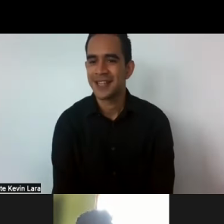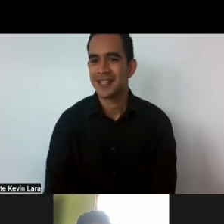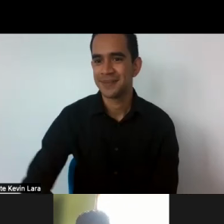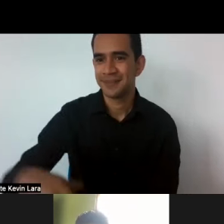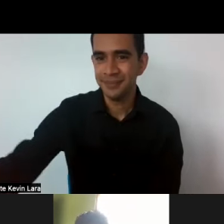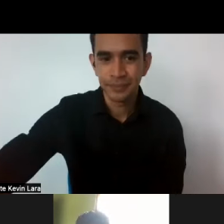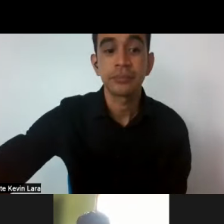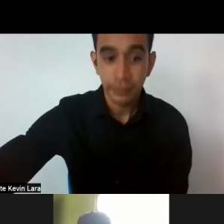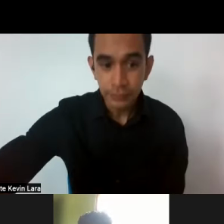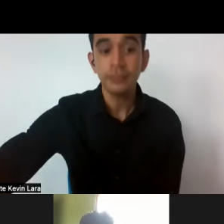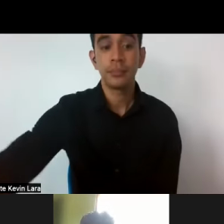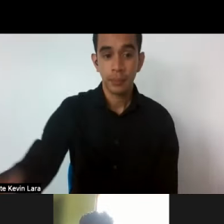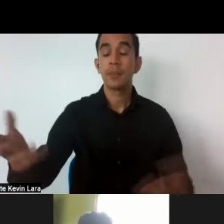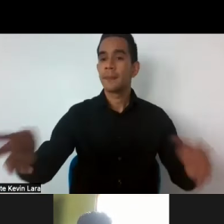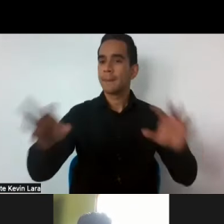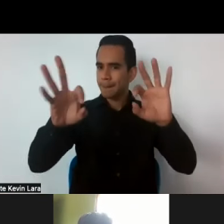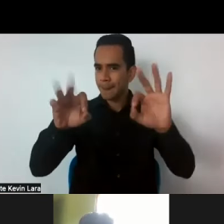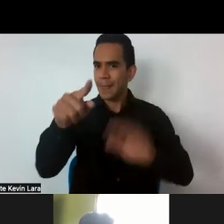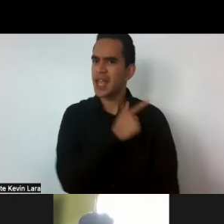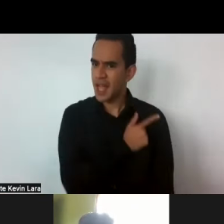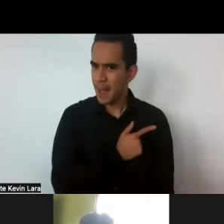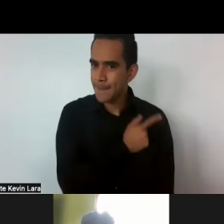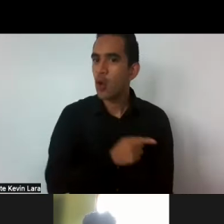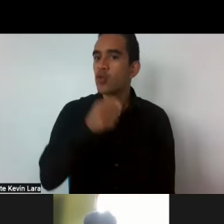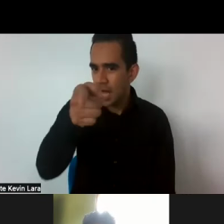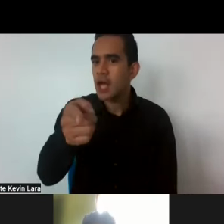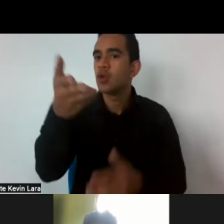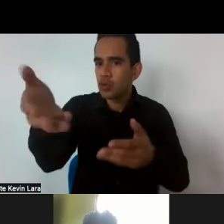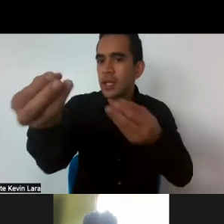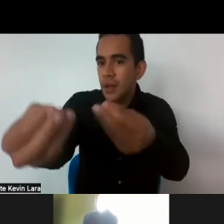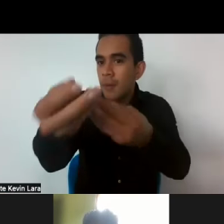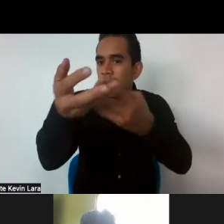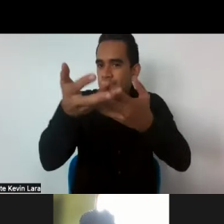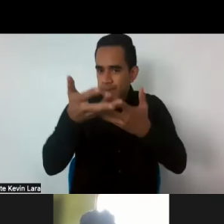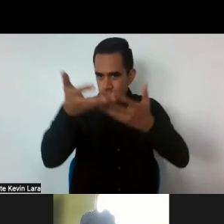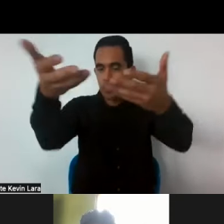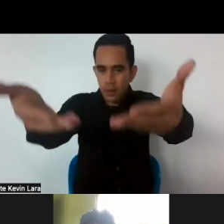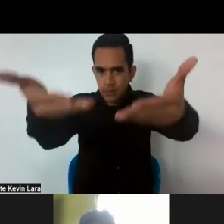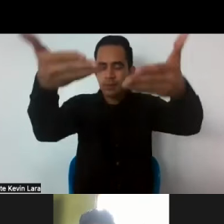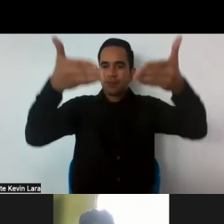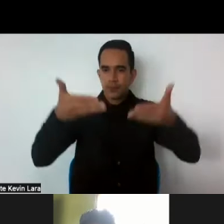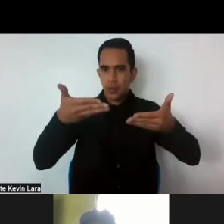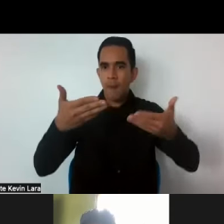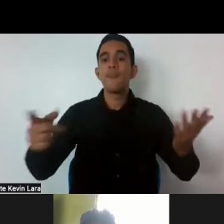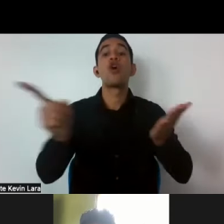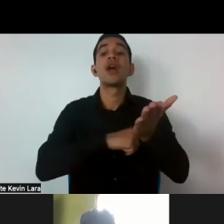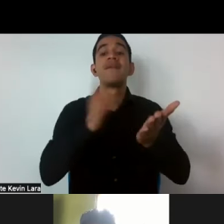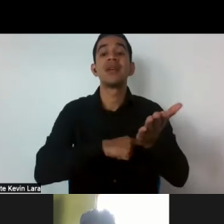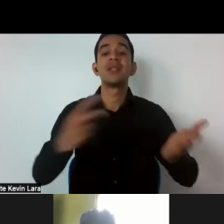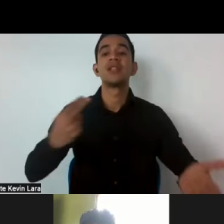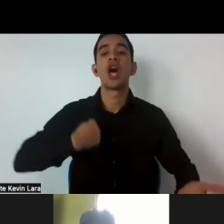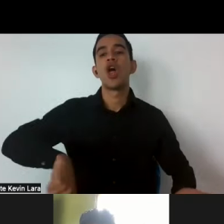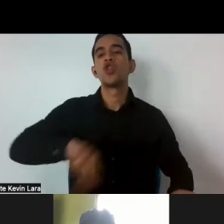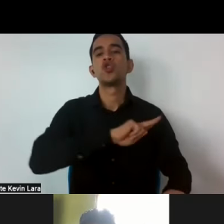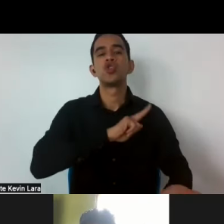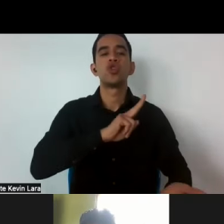Muchas Sí, gracias. Cristian, y me encanta esto que estás trayendo a la mesa, sobre todo porque muchas veces decimos y sentimos,